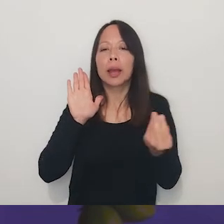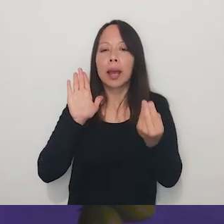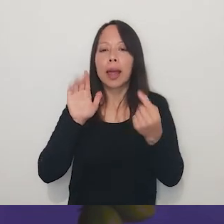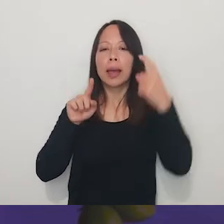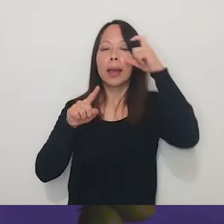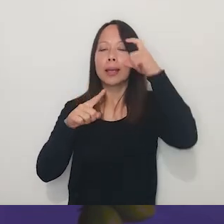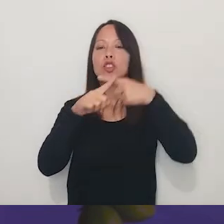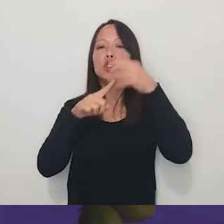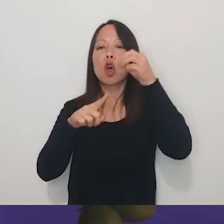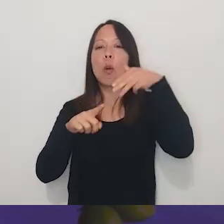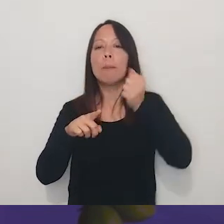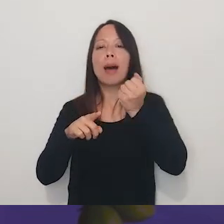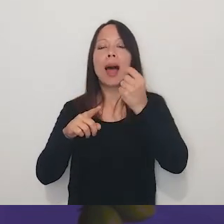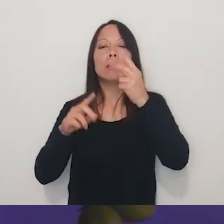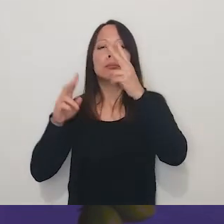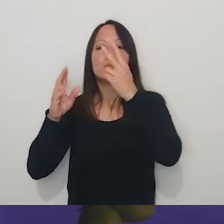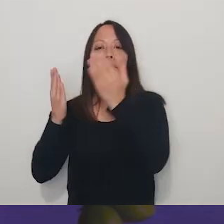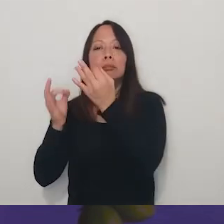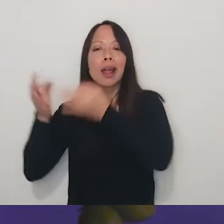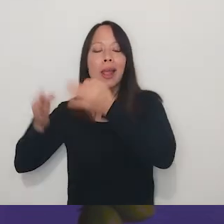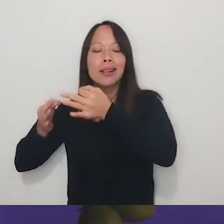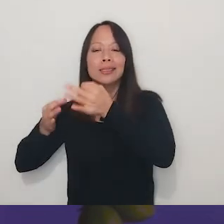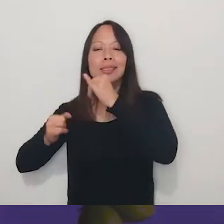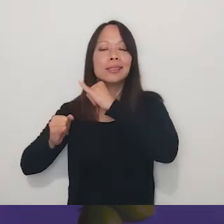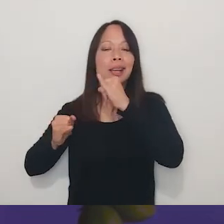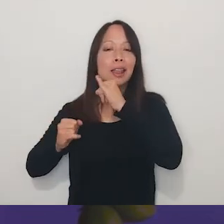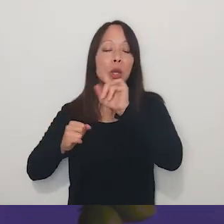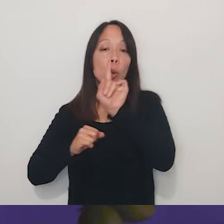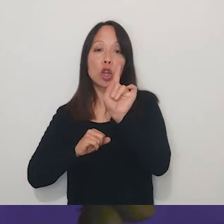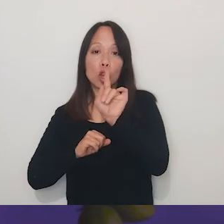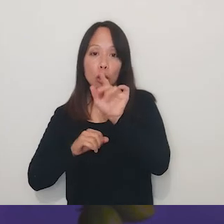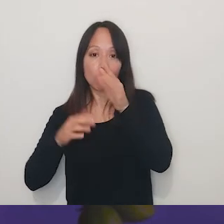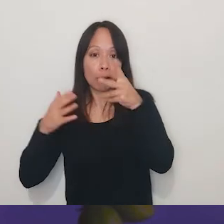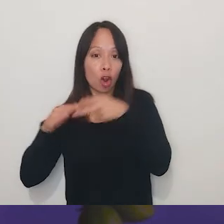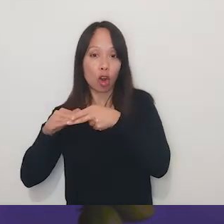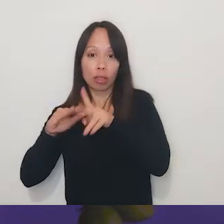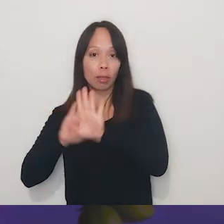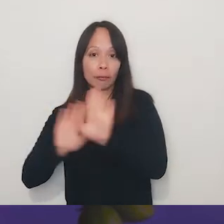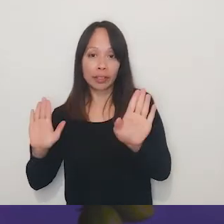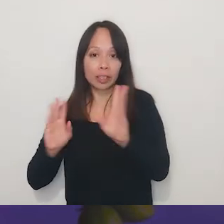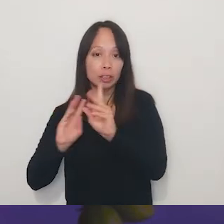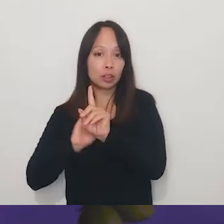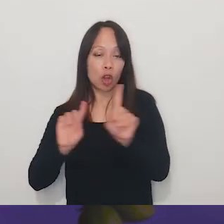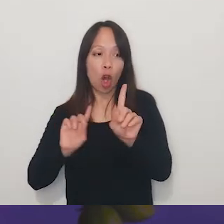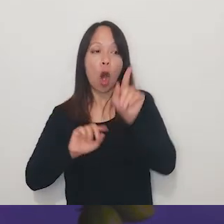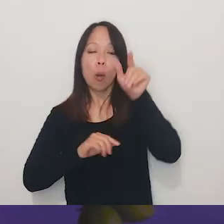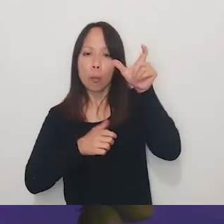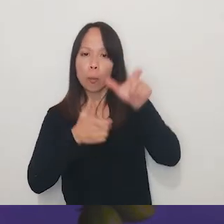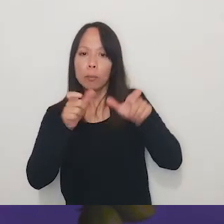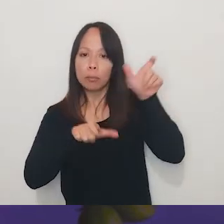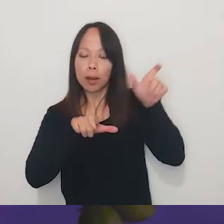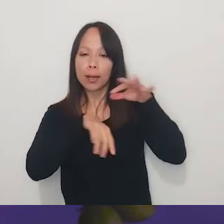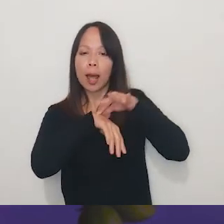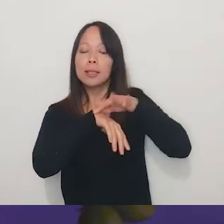cuando el exoma o el estudio es negativo no se acaba, la búsqueda sigue, el paciente tiene algo, dentro de lo que uno tiene luz